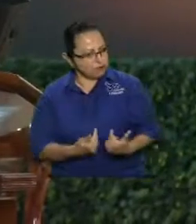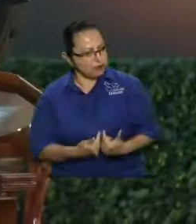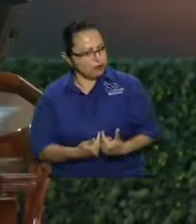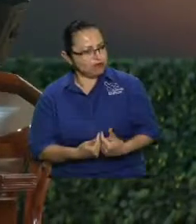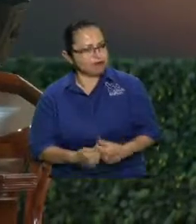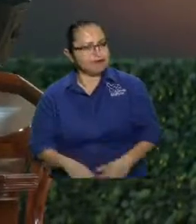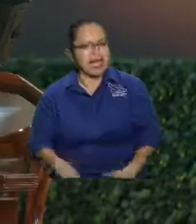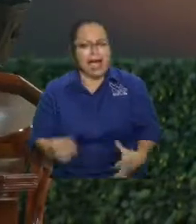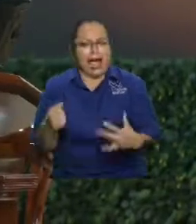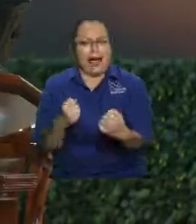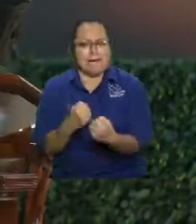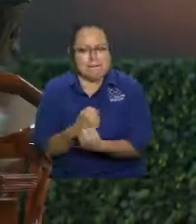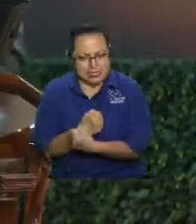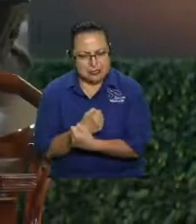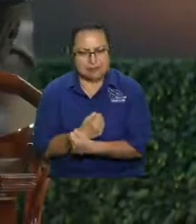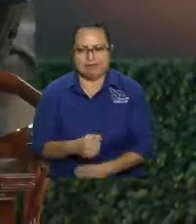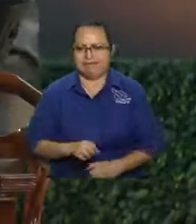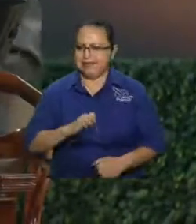hombre,